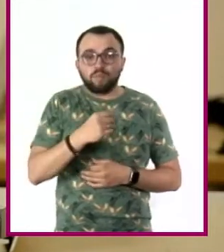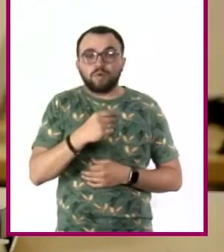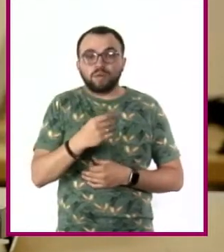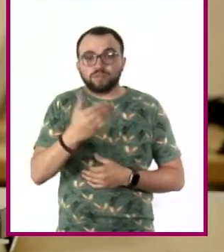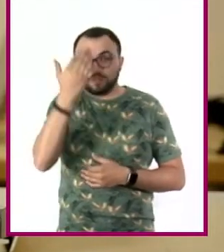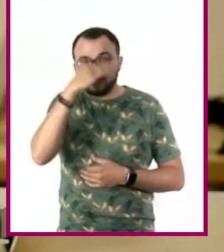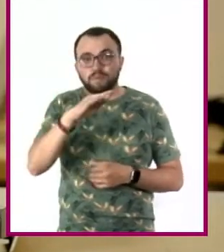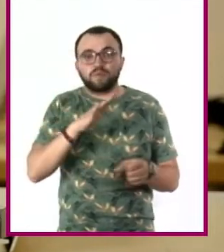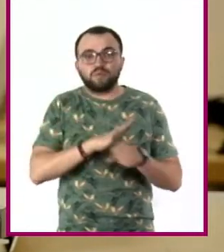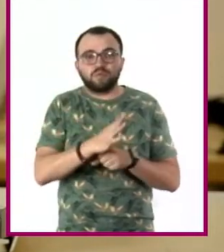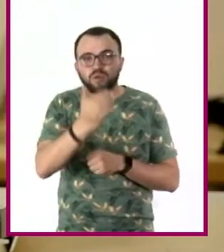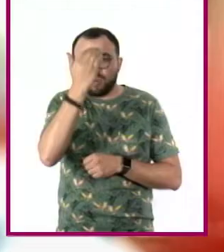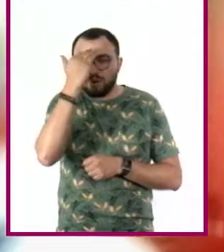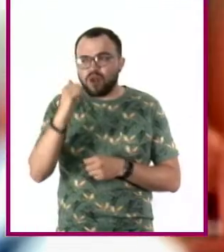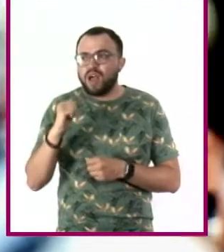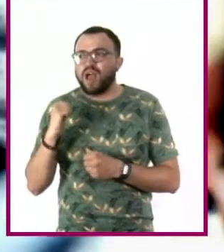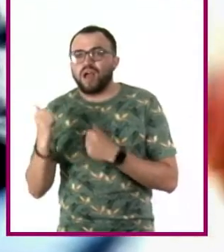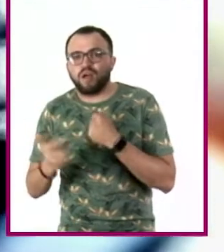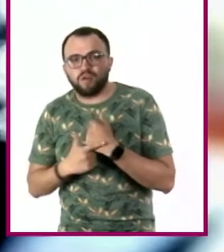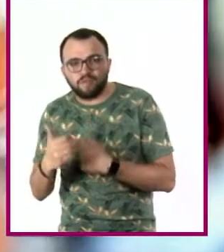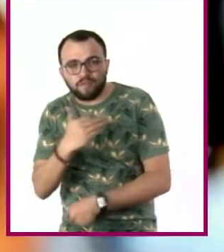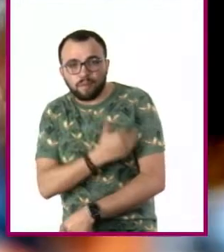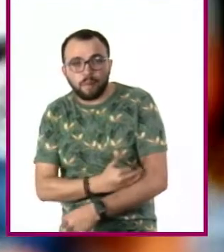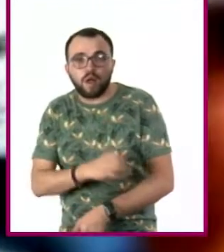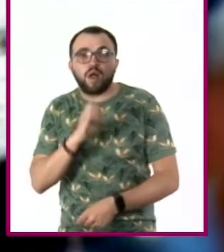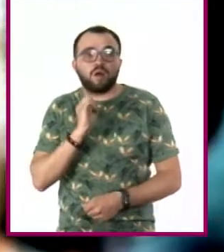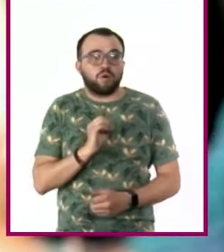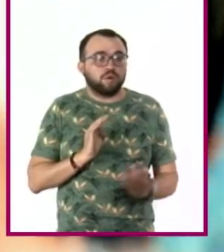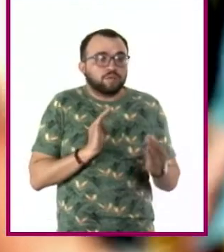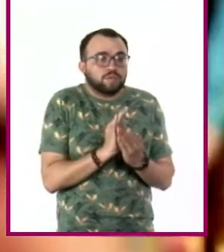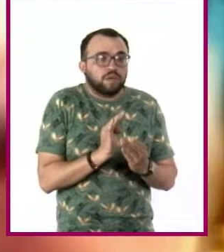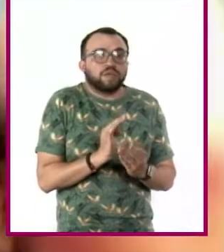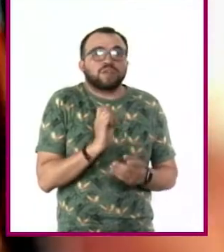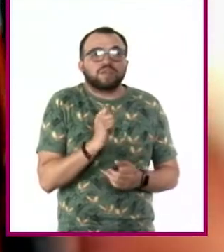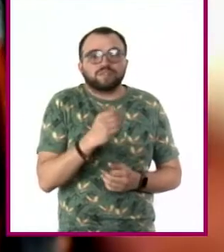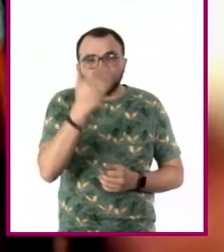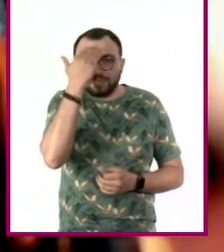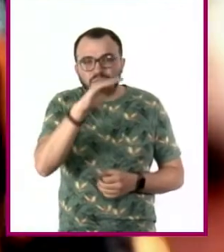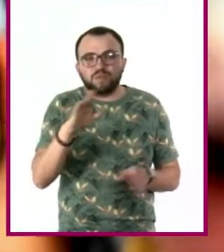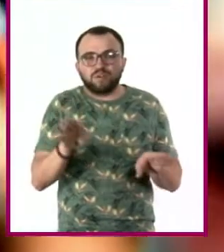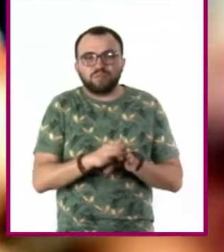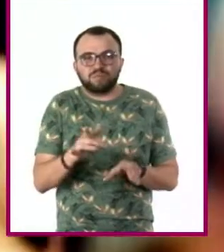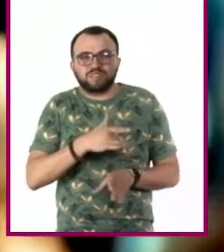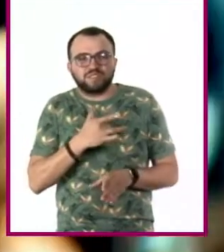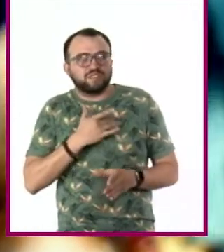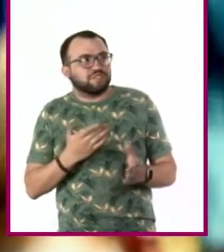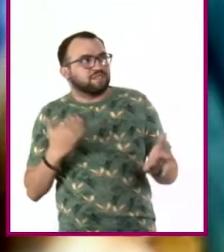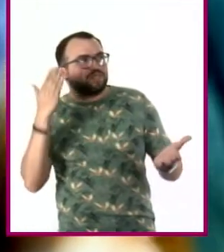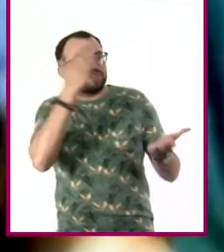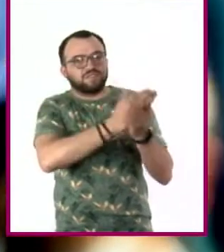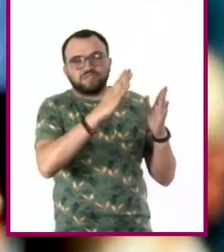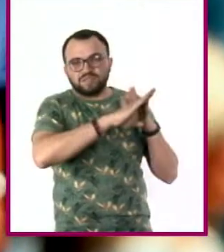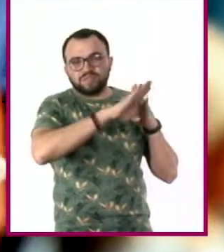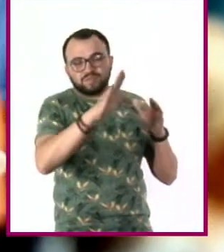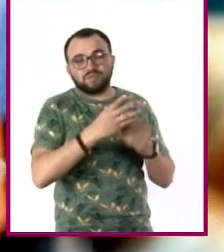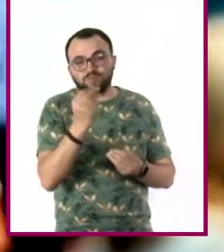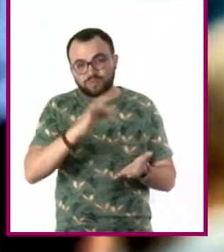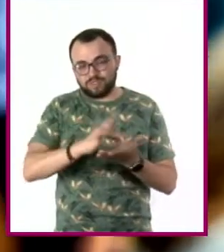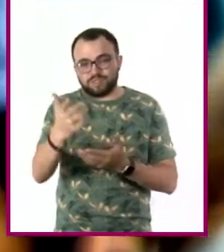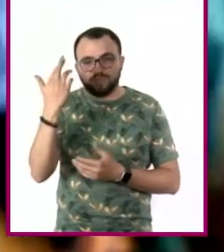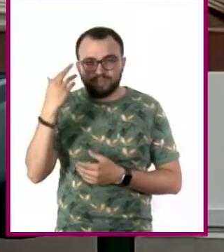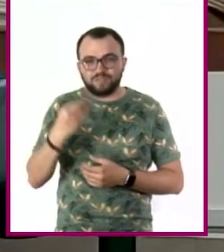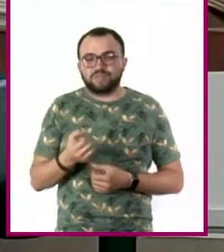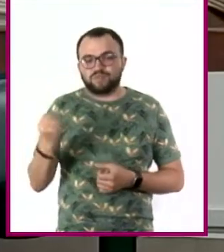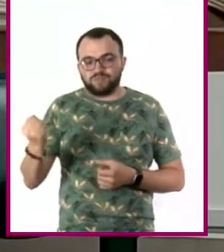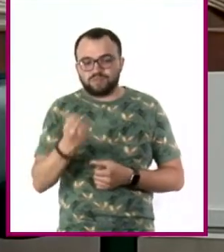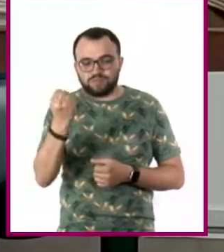migración desde cerca, ya sea nosotras mismas o porque hay algún familiar o amigo que ha migrado. Gracias por escucharme. Suerte,